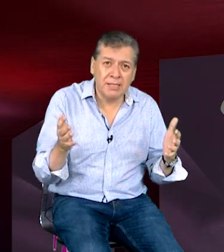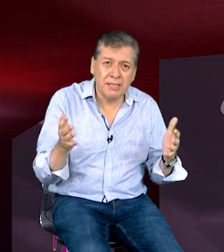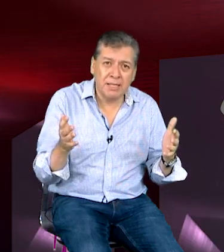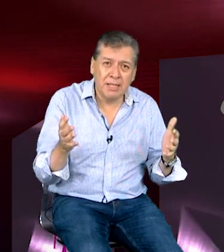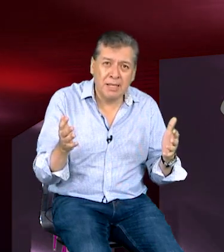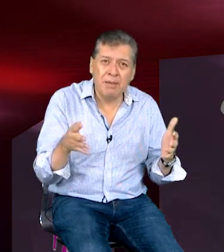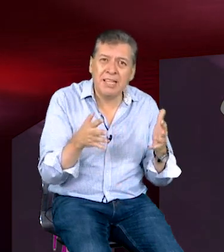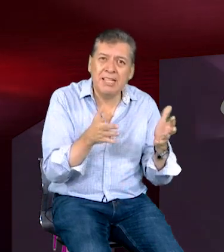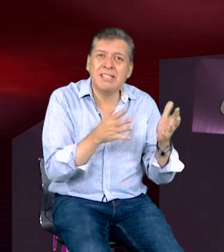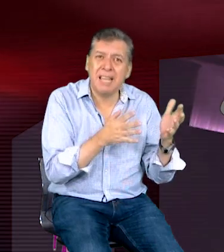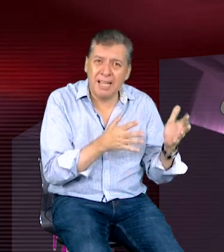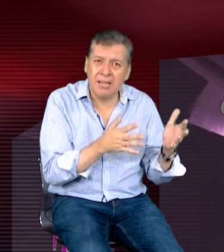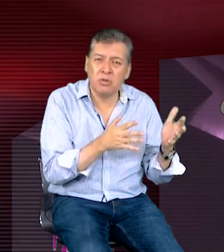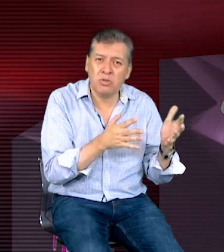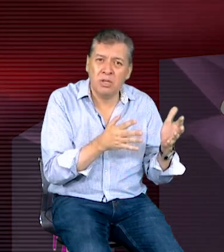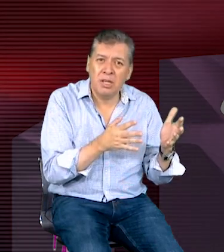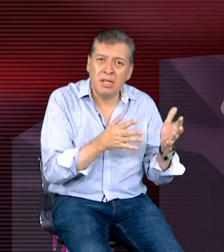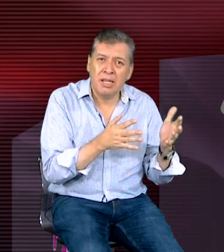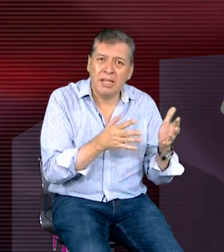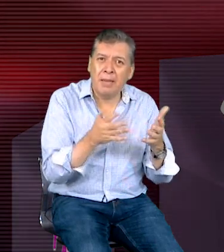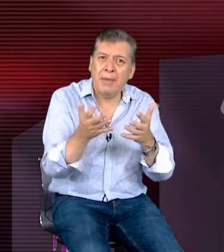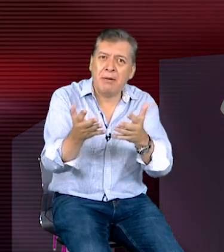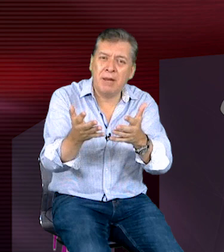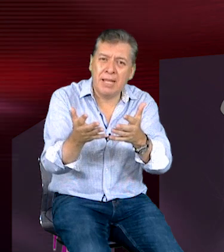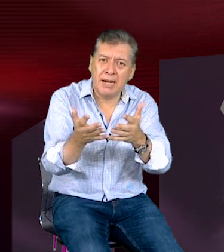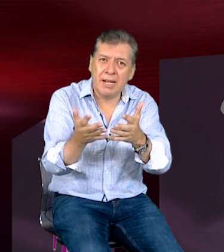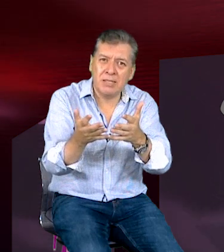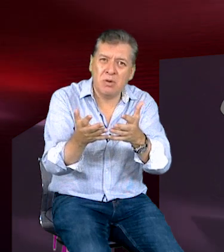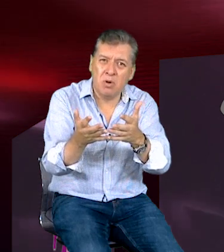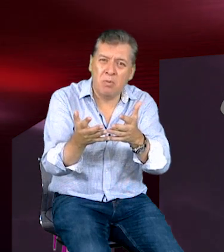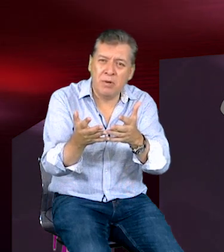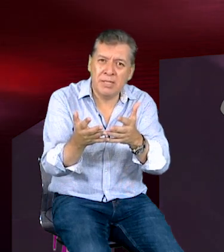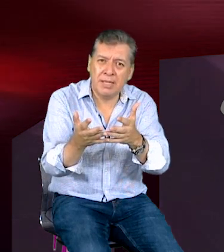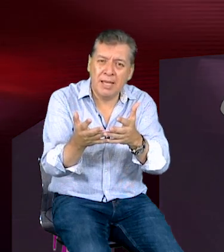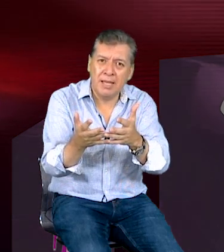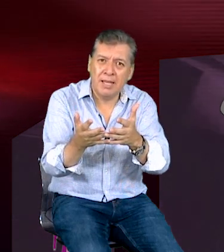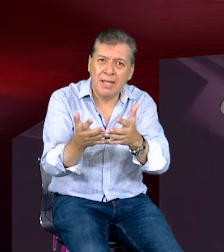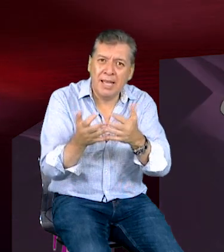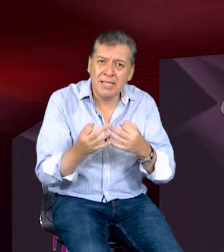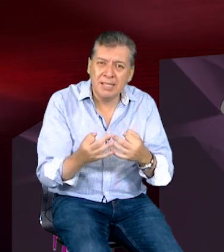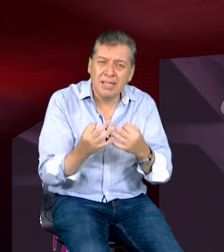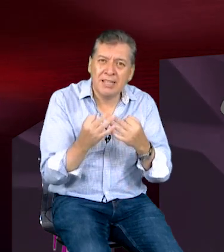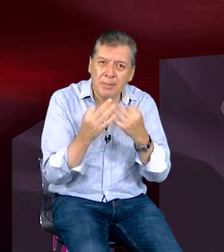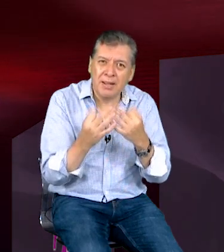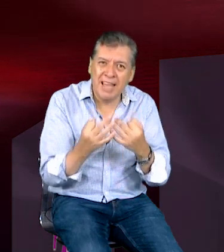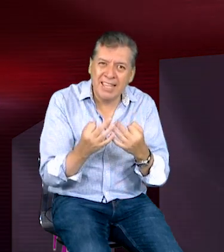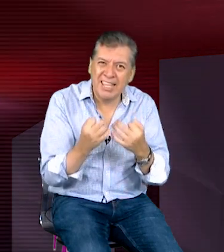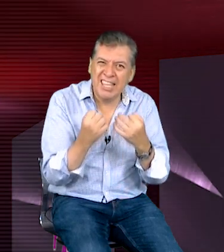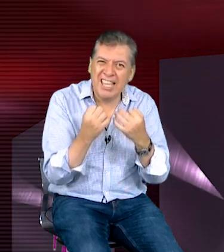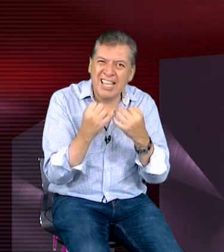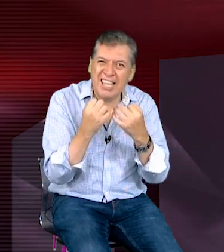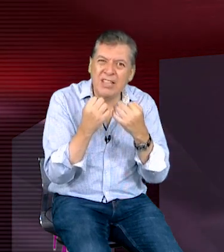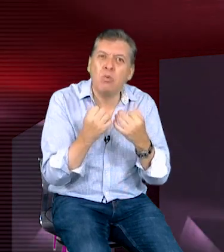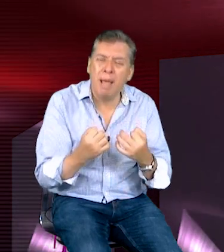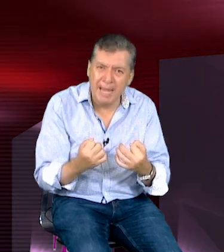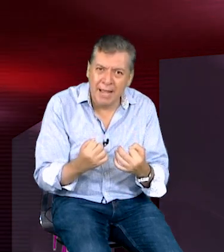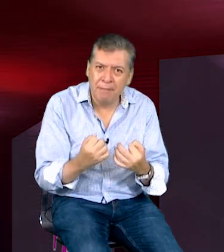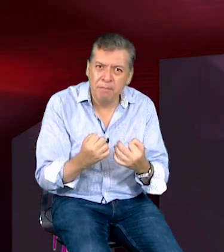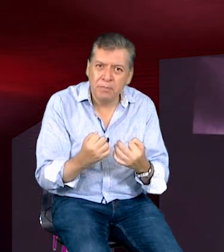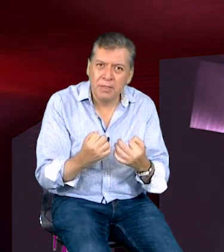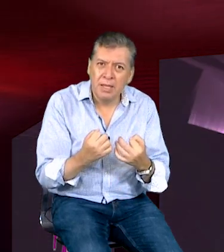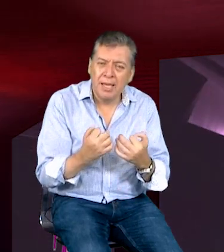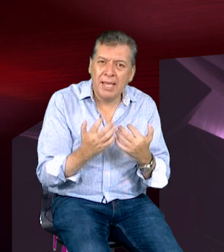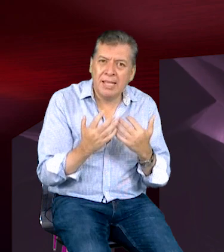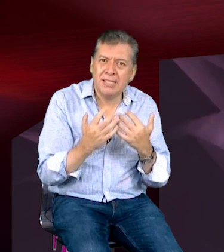los países. Imagínense aquellos que vean una declaración como esta. ¿Es de verdad